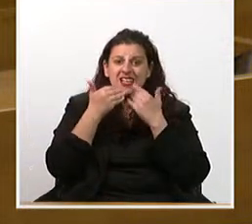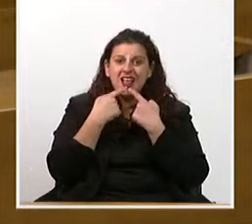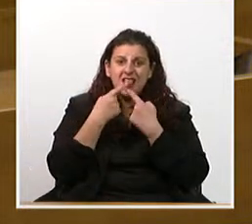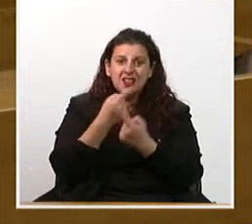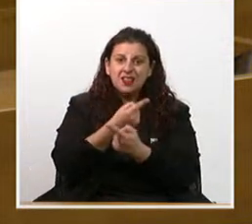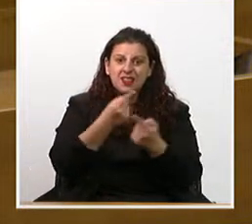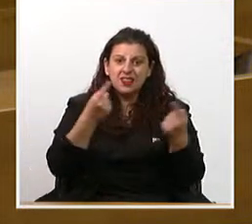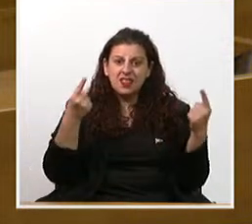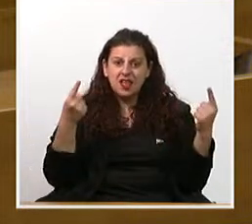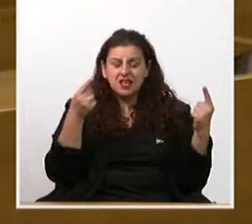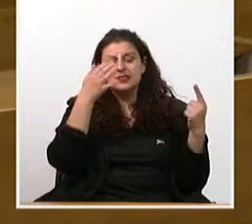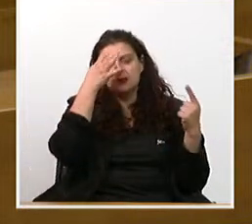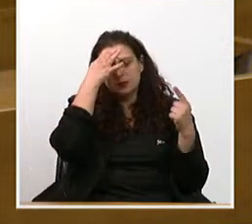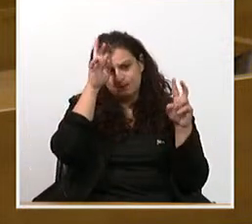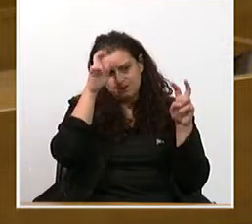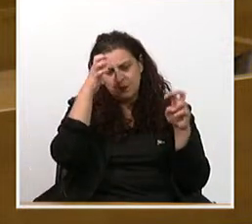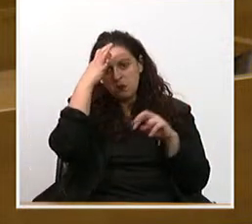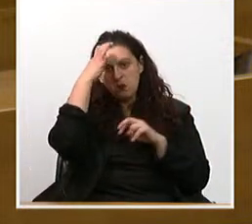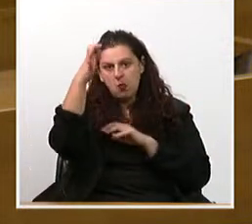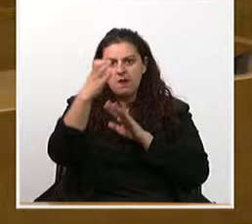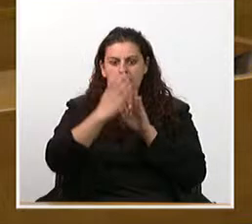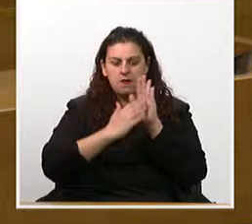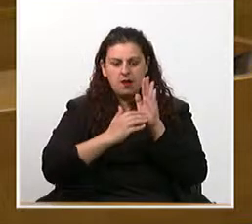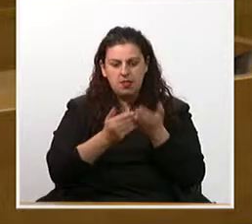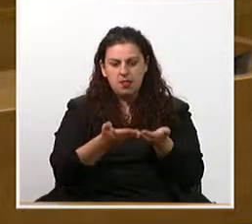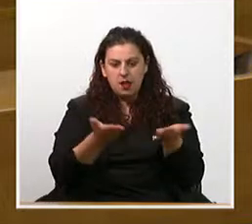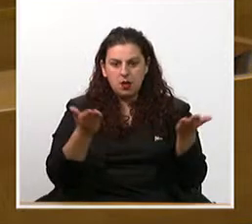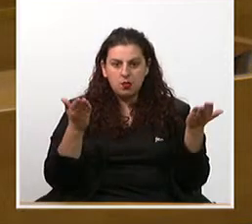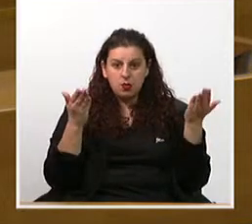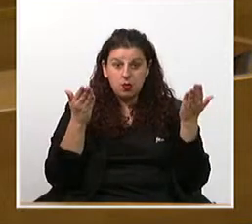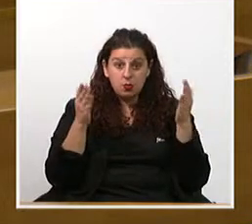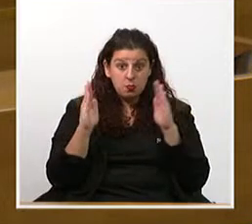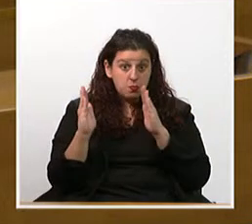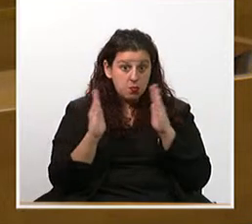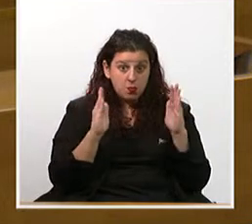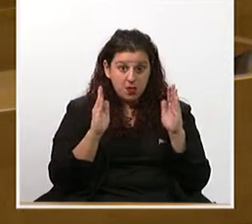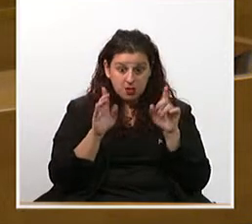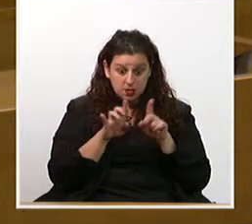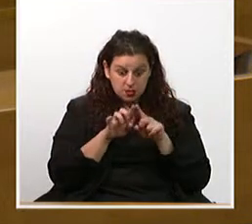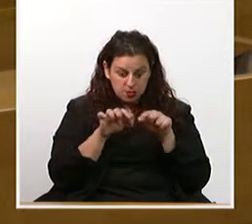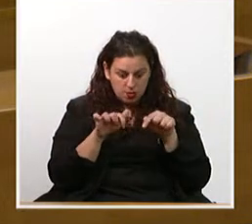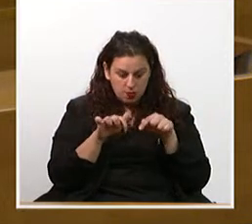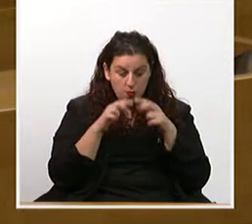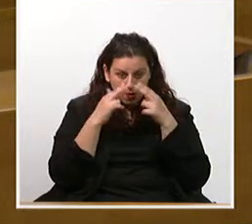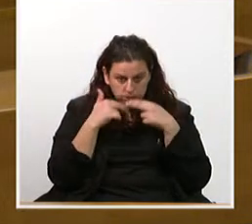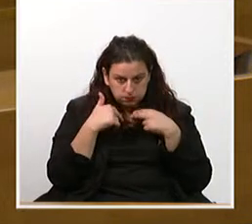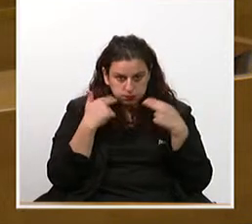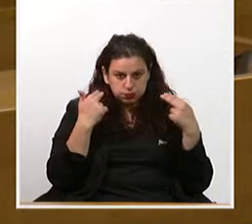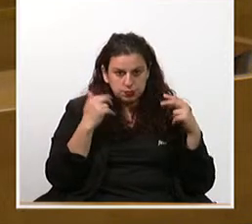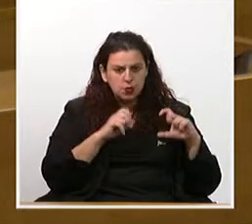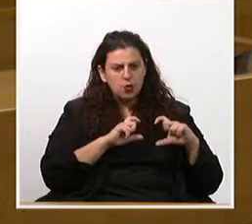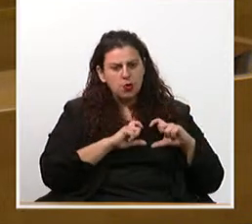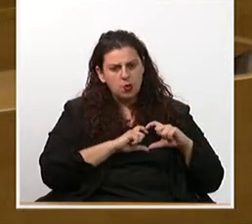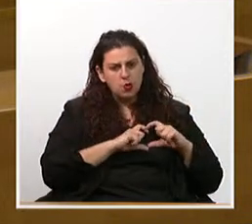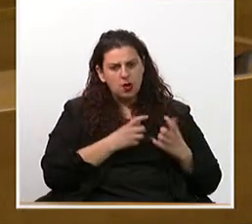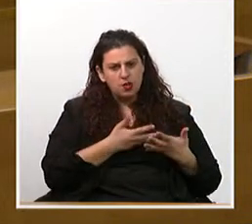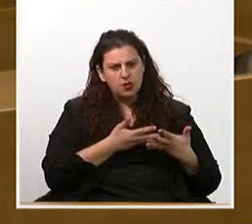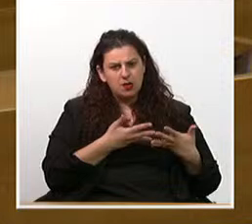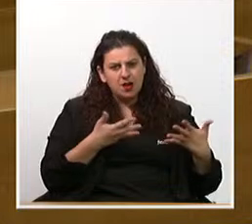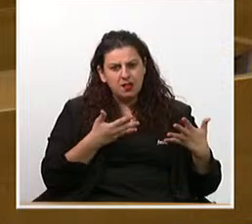al pueblo valenciano que en momentos como este demuestra su buen corazón la